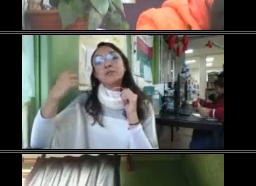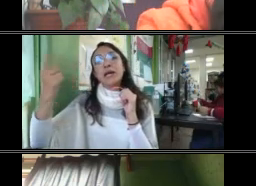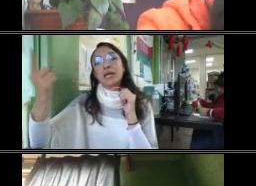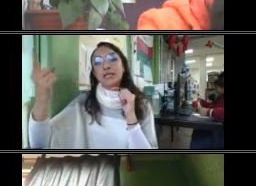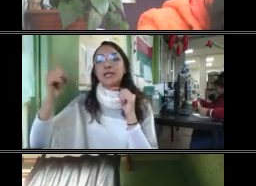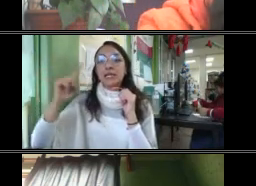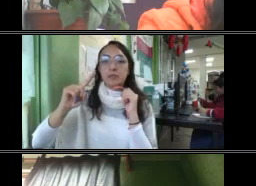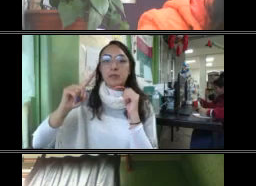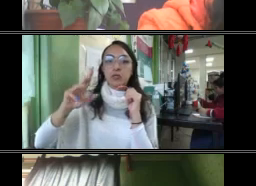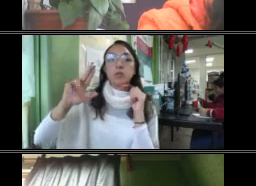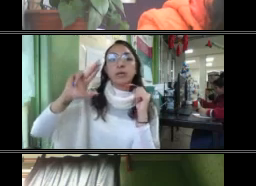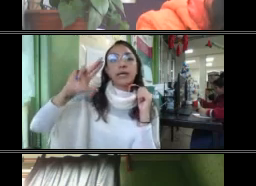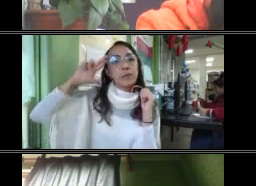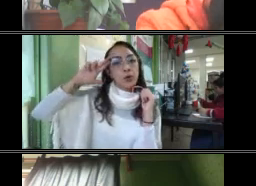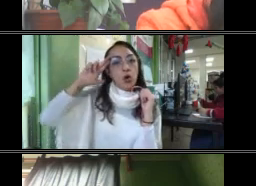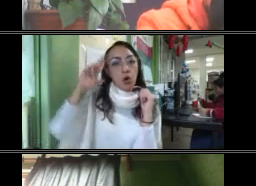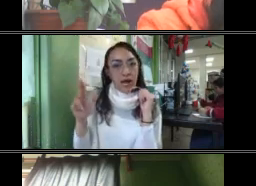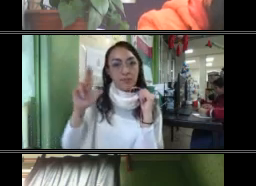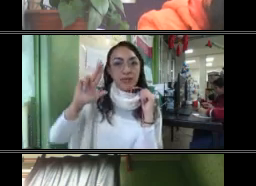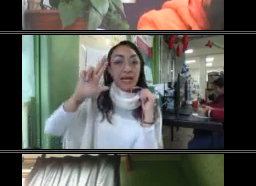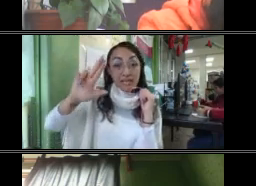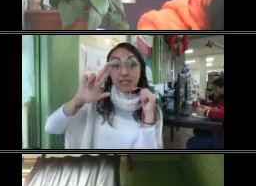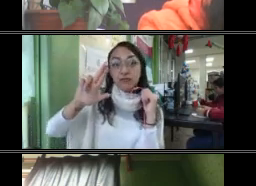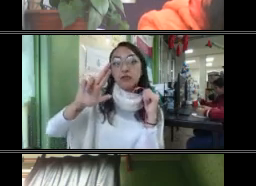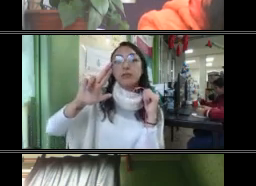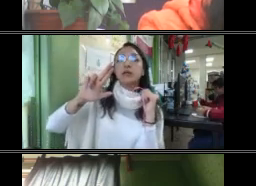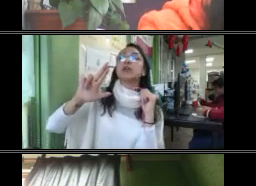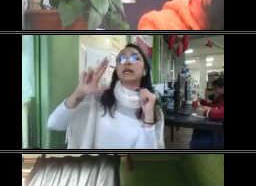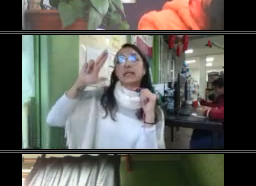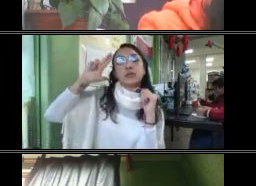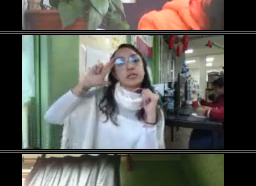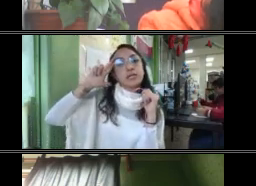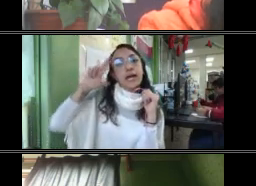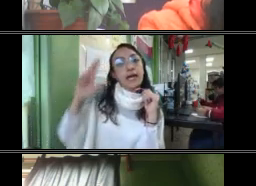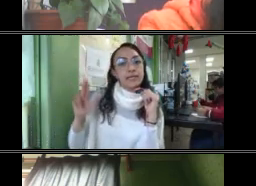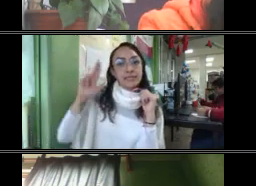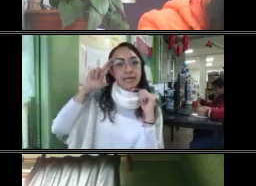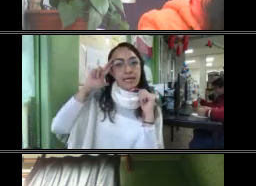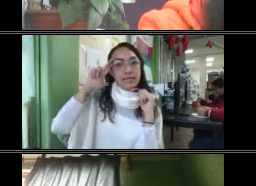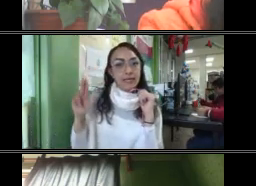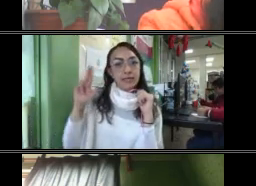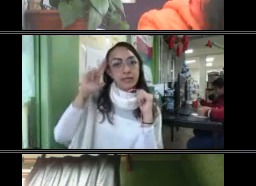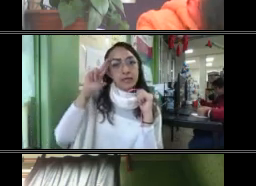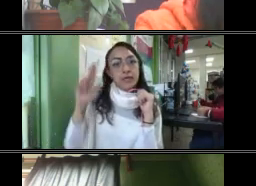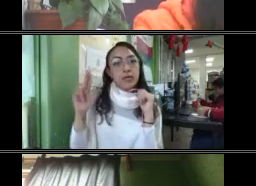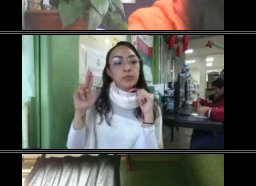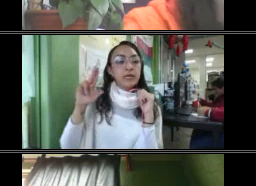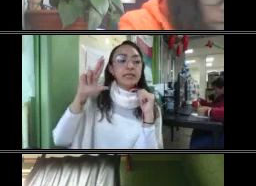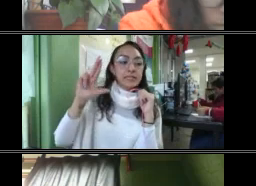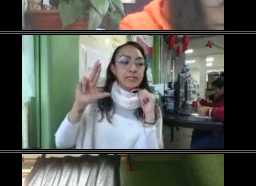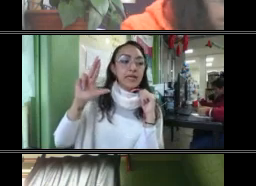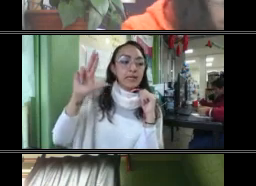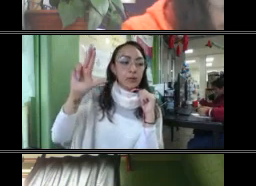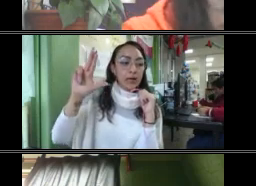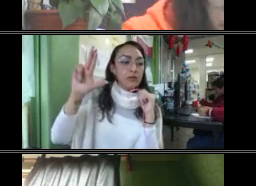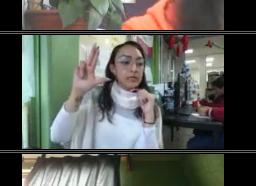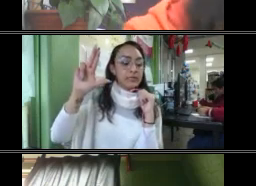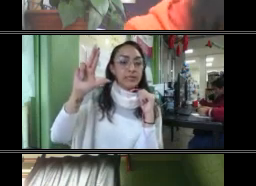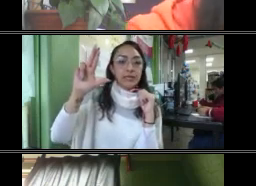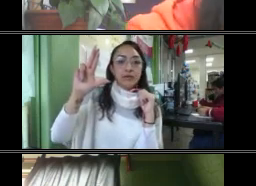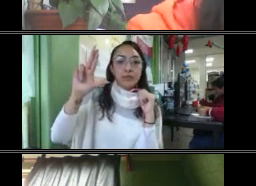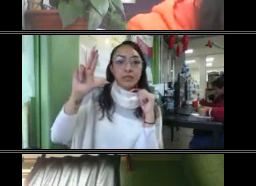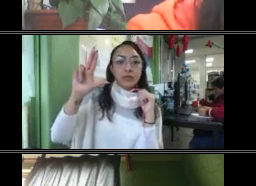la misma letra del español. Por ejemplo, hola. Esta forma de hola es una seña inicializada, porque inicia